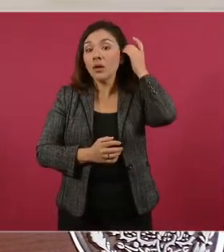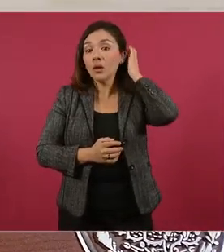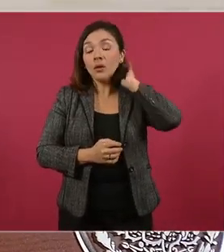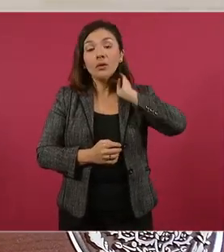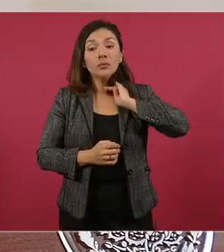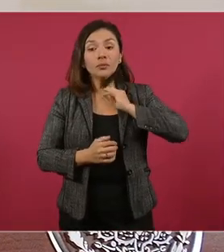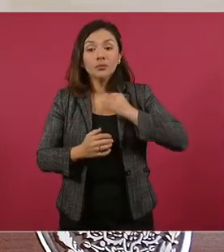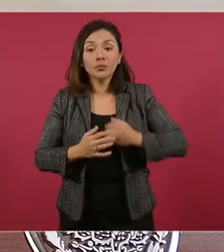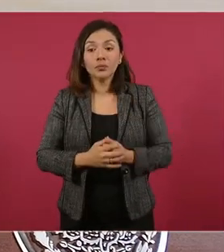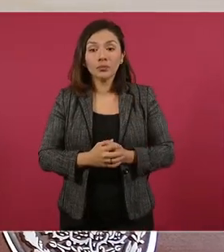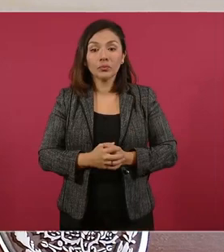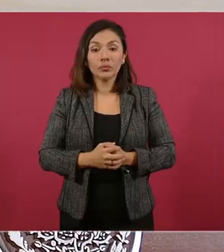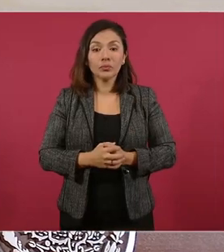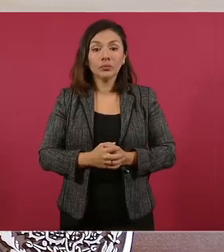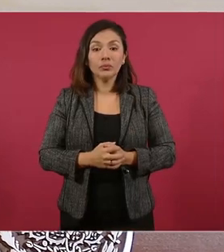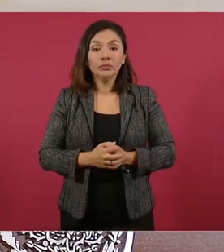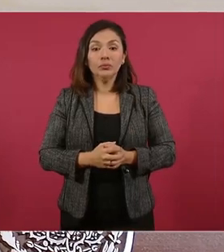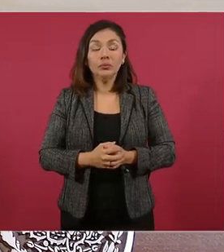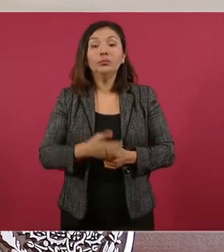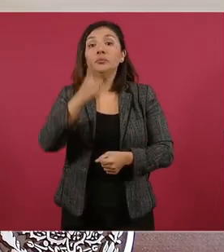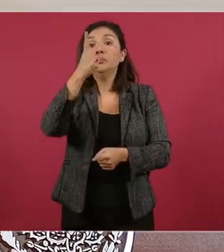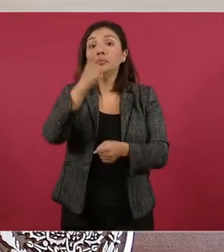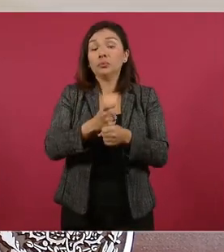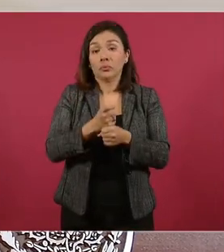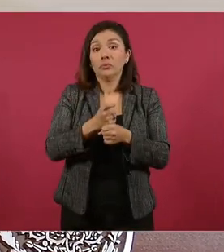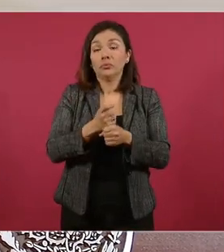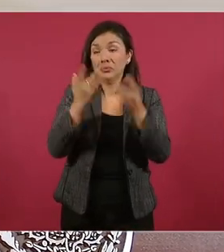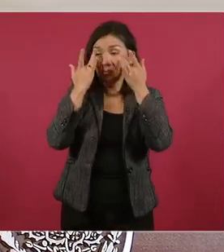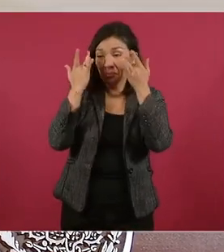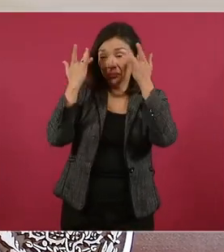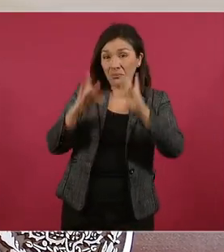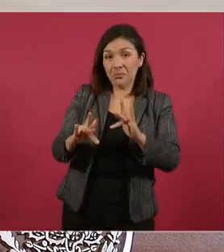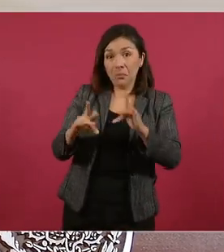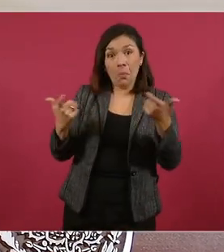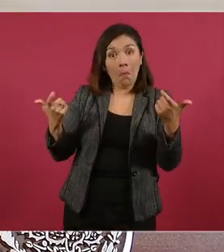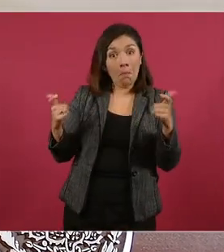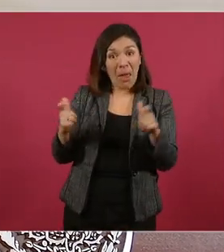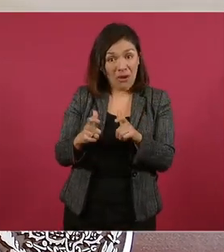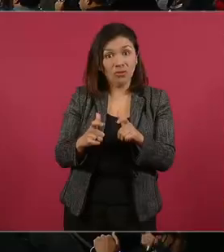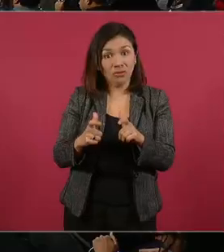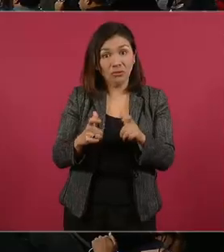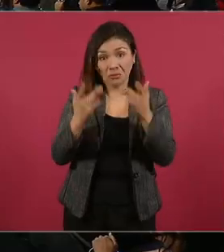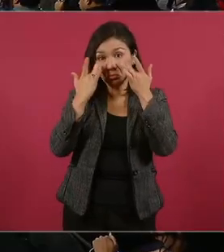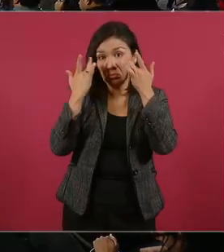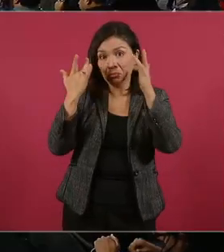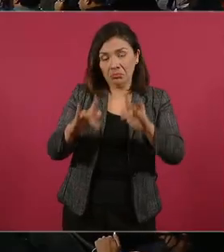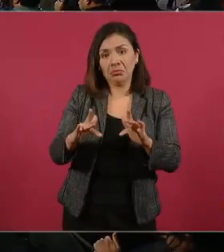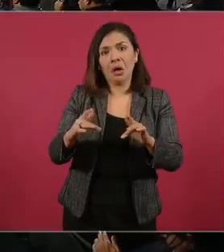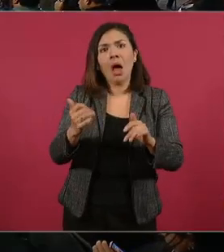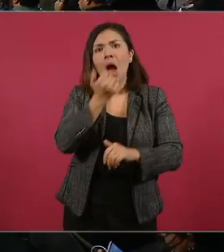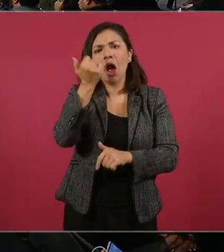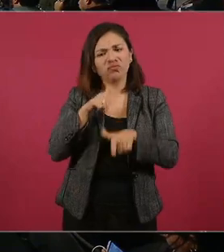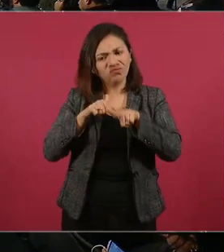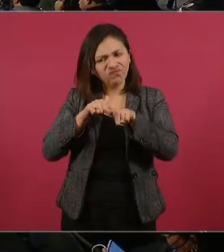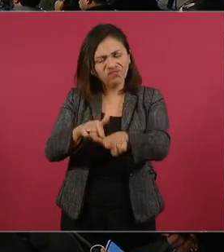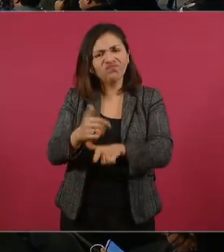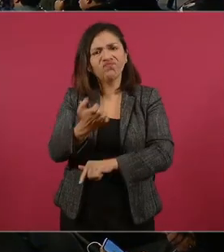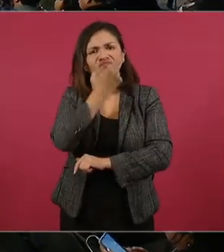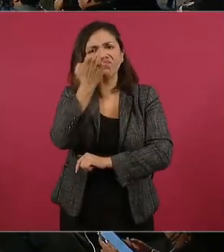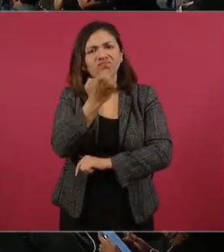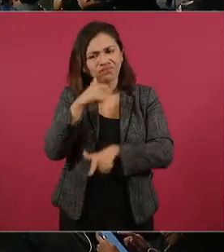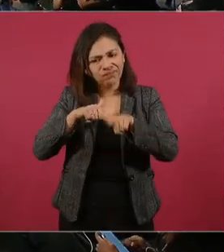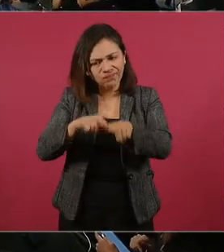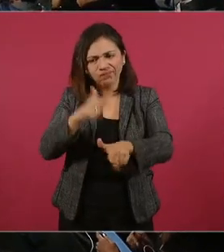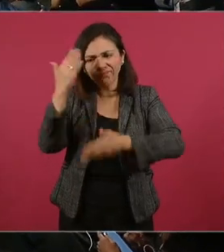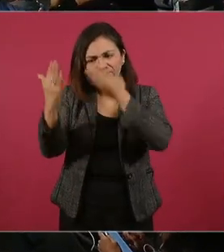habido más reducción de la deserción escolar, donde se ha abandonado menos